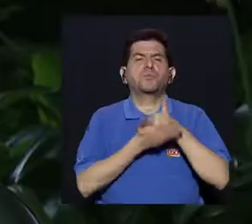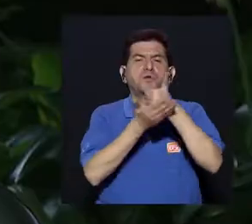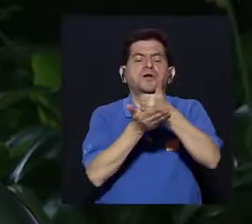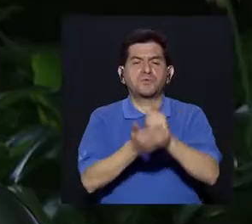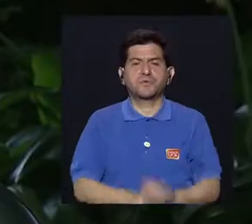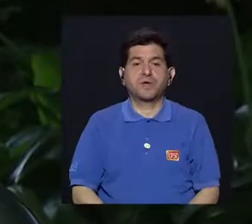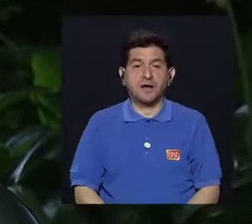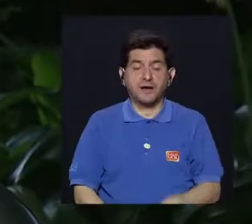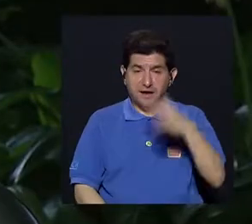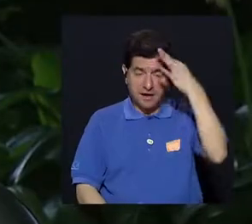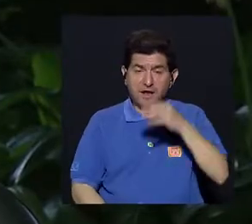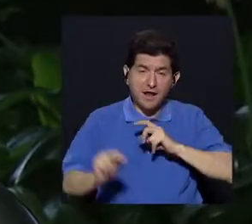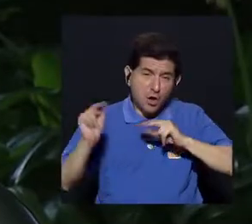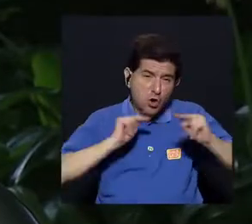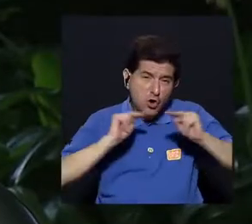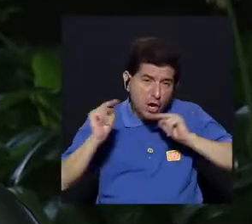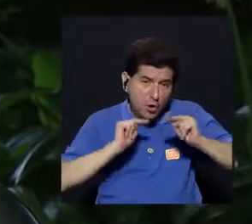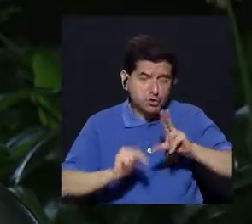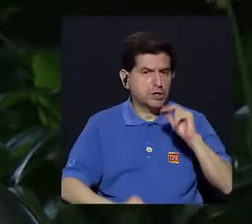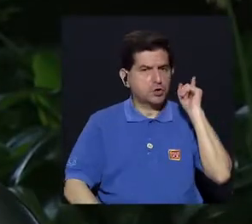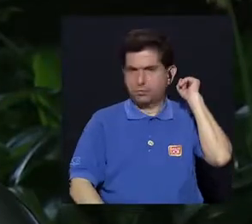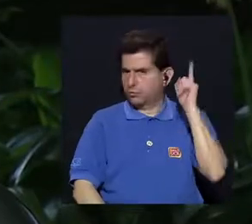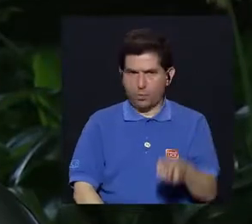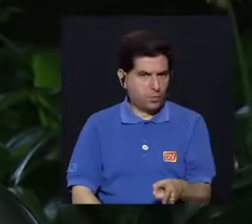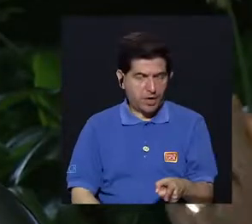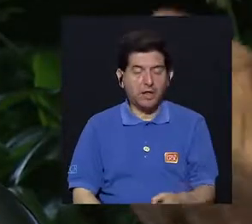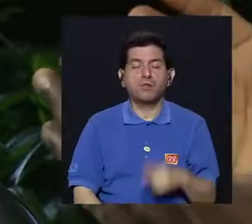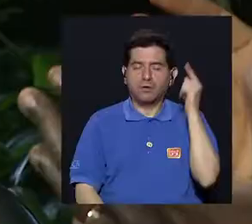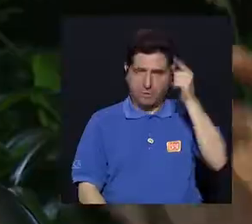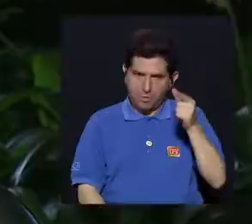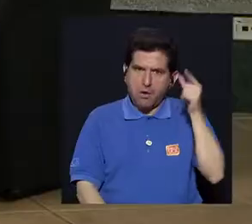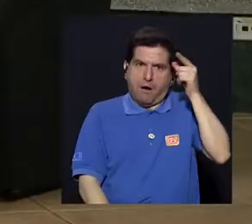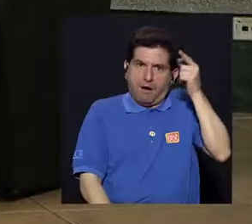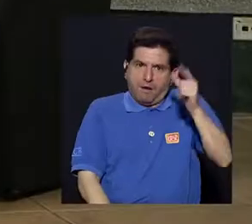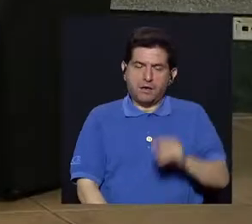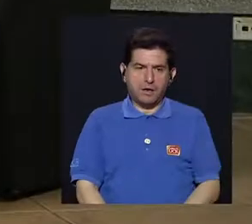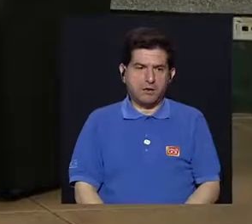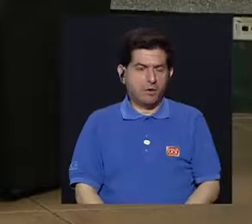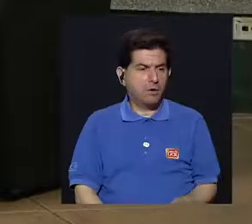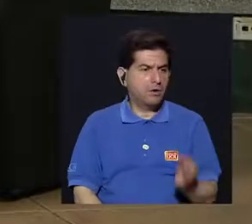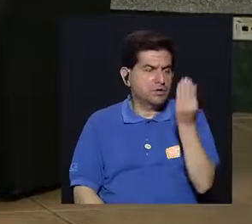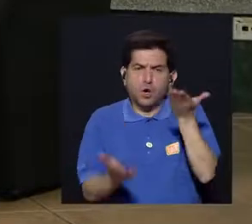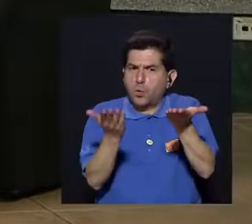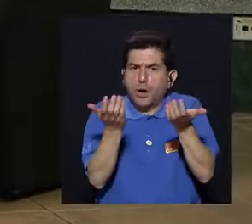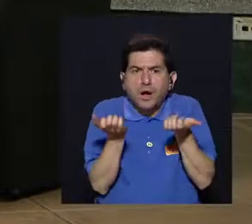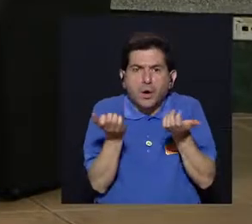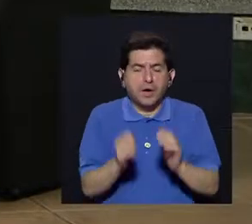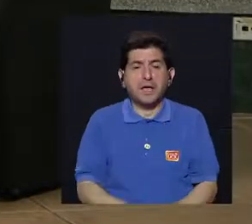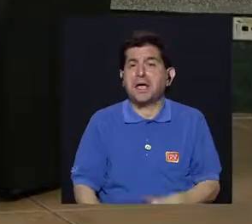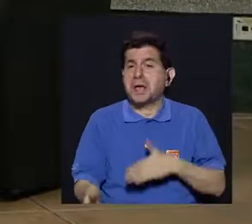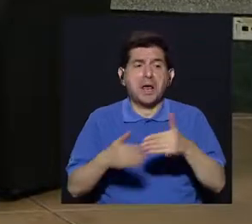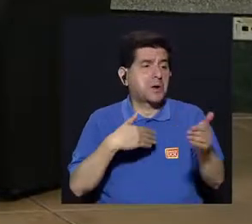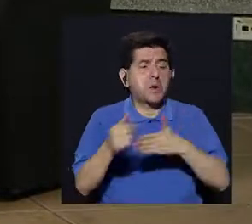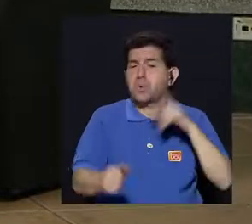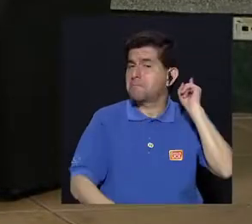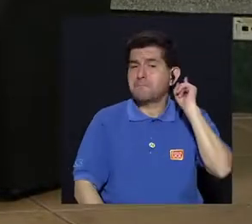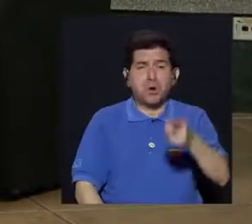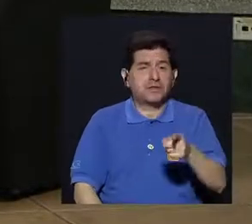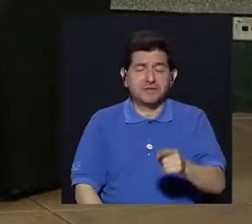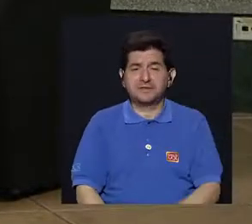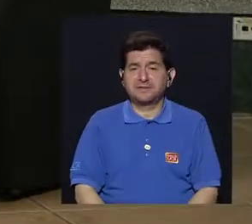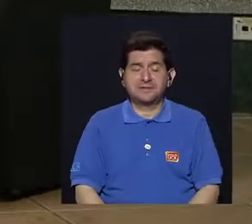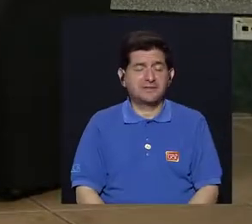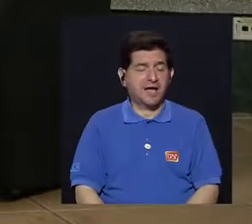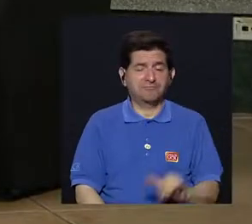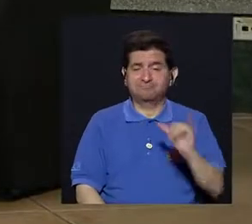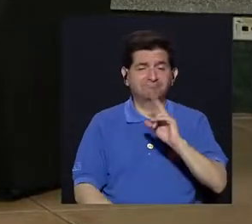Y me imagino que tiene que ser una negociación, no una imposición, ¿verdad? Por supuesto, si el joven no quiere, aunque me lleven a la fuerza, no